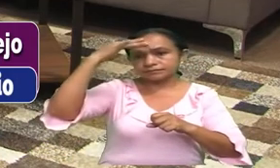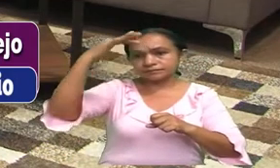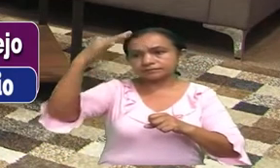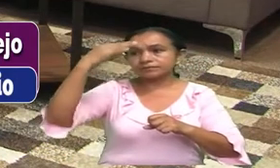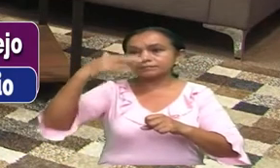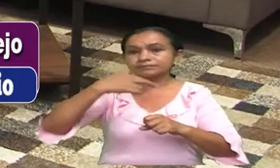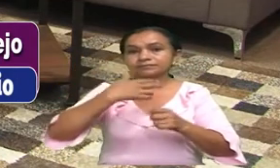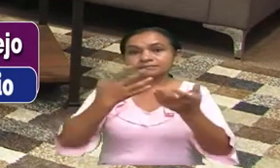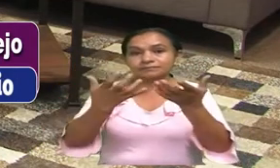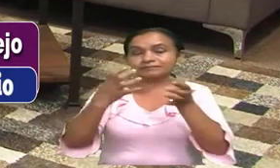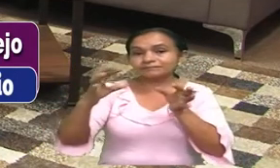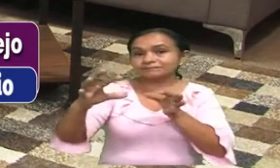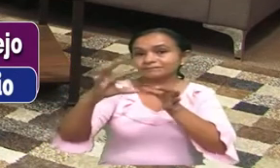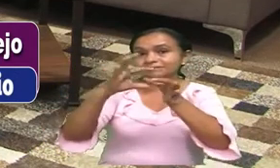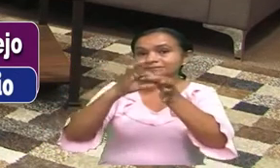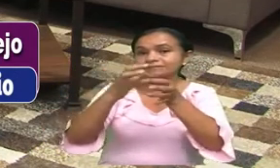hagamos